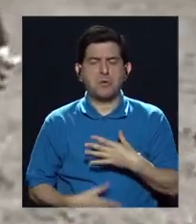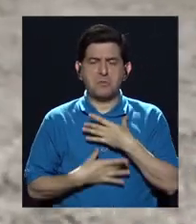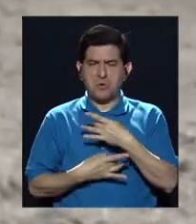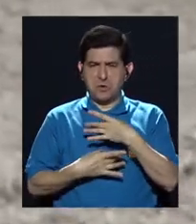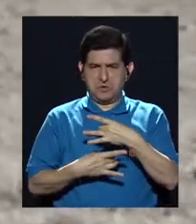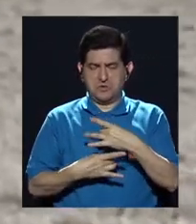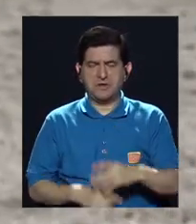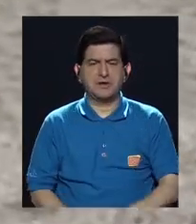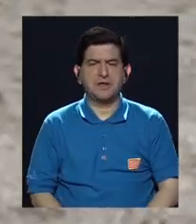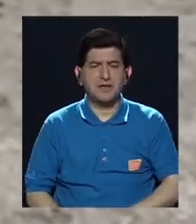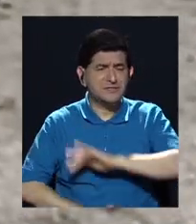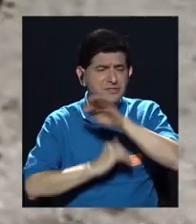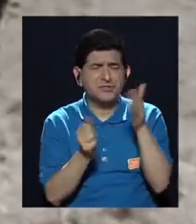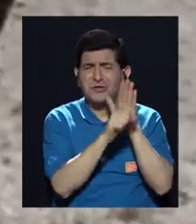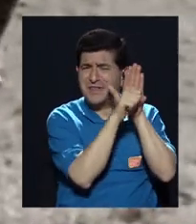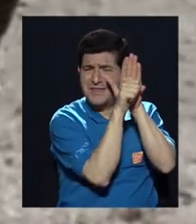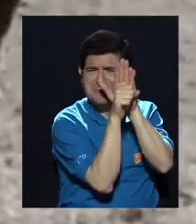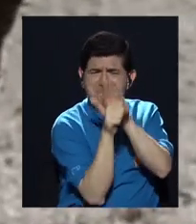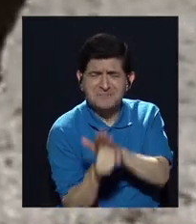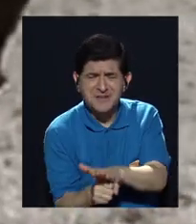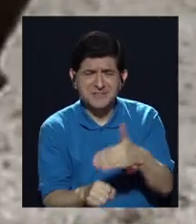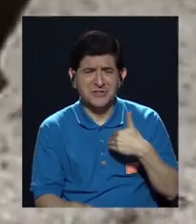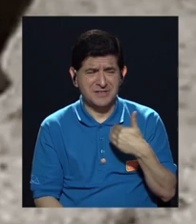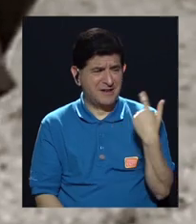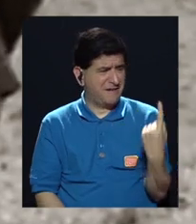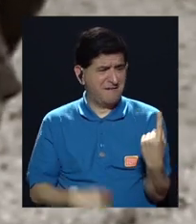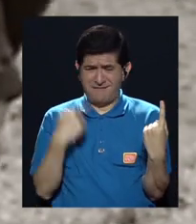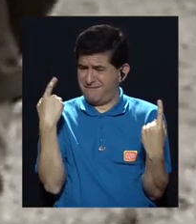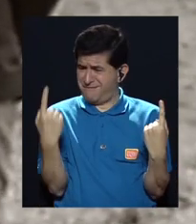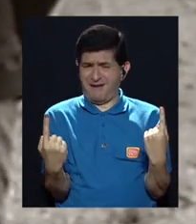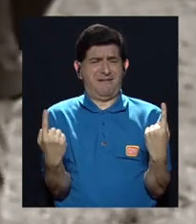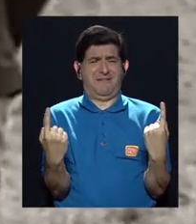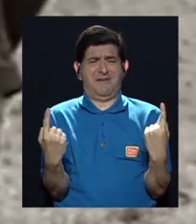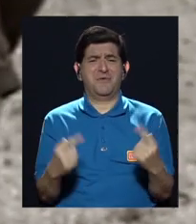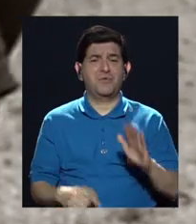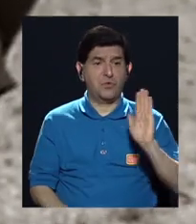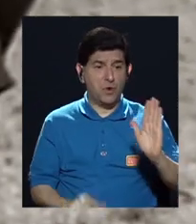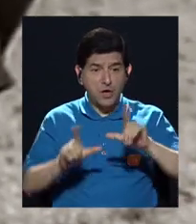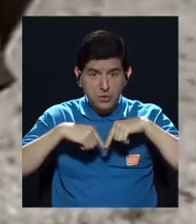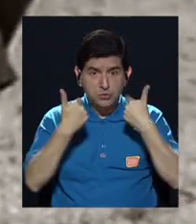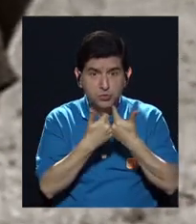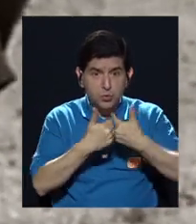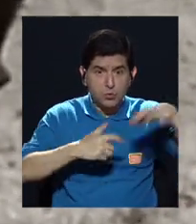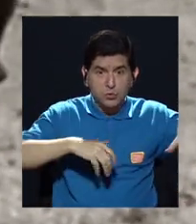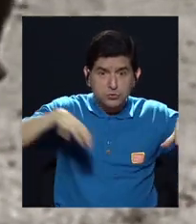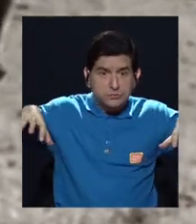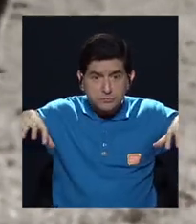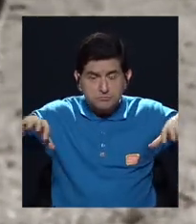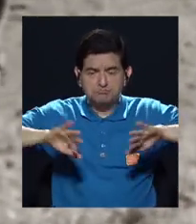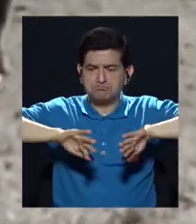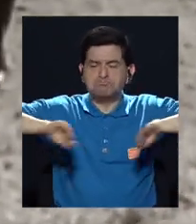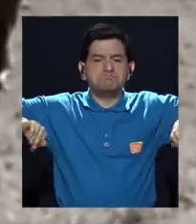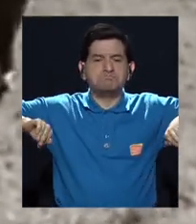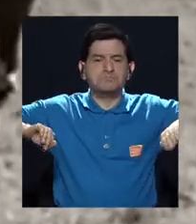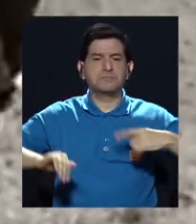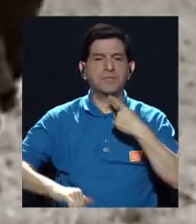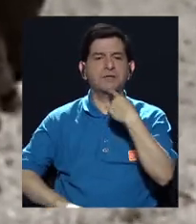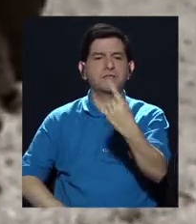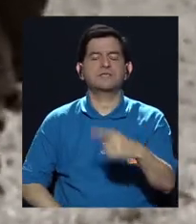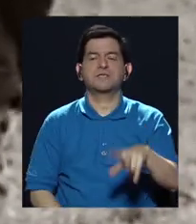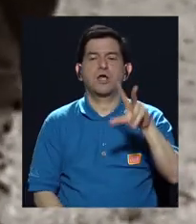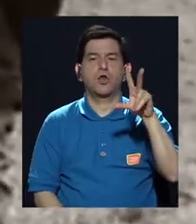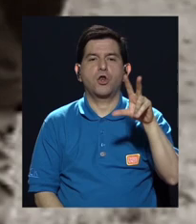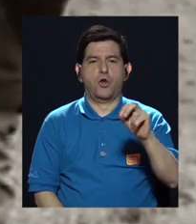lado e inclusive toda la presión que tiene cada uno en cada uno de sus bandos, sí, para